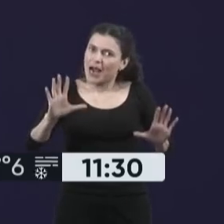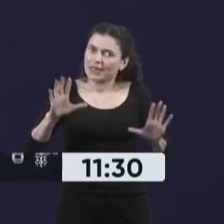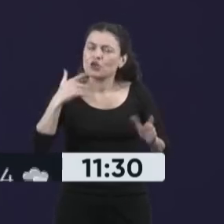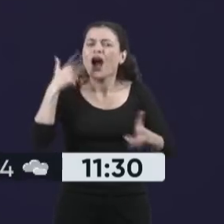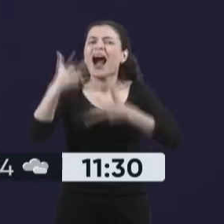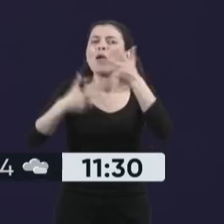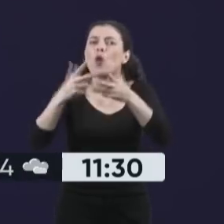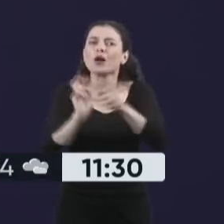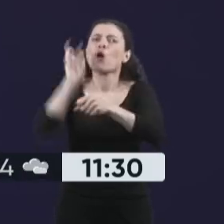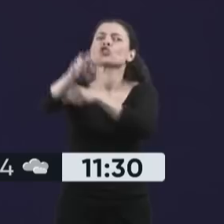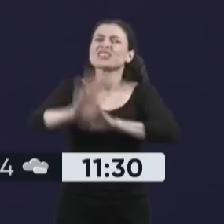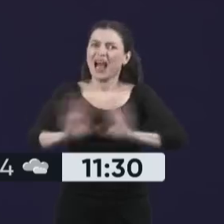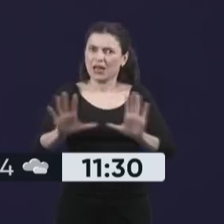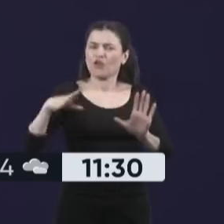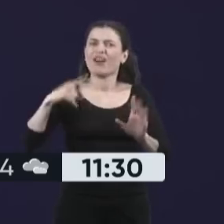agendas previas